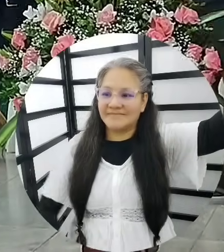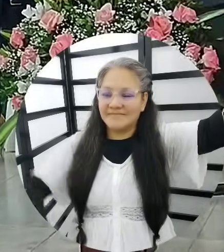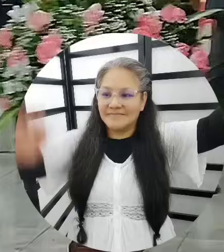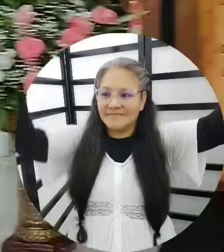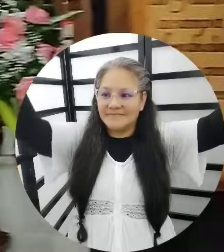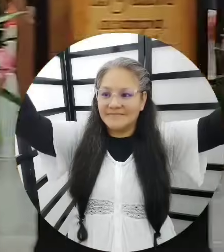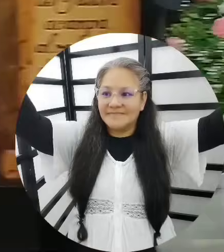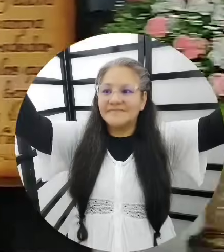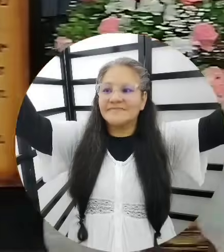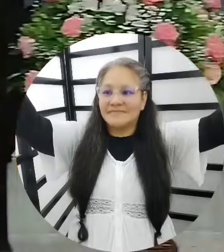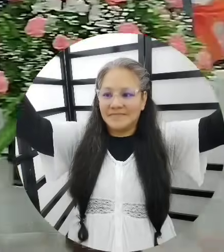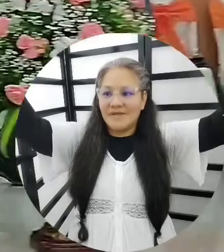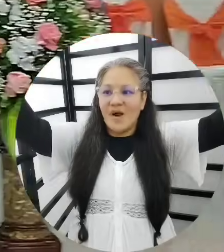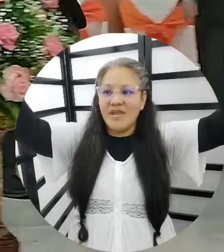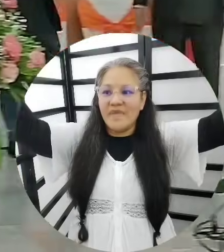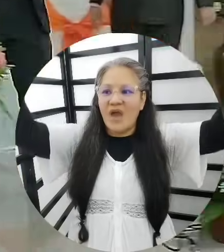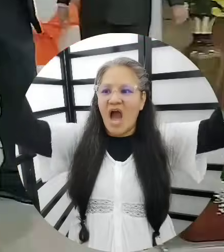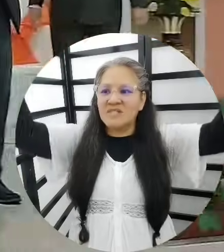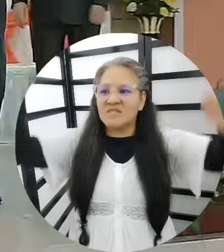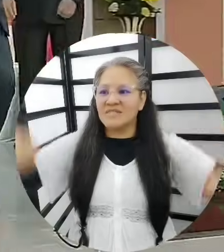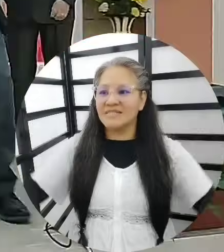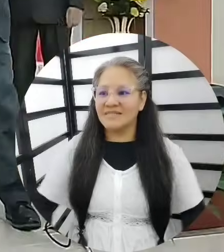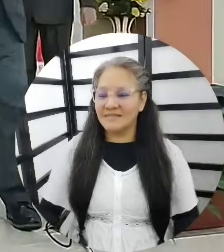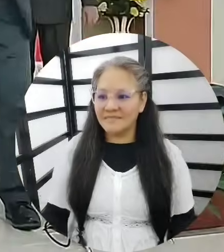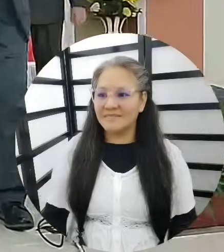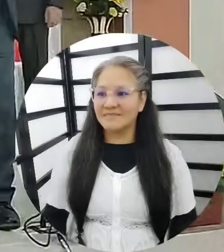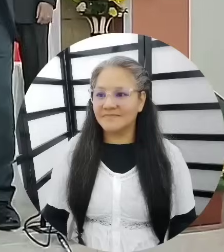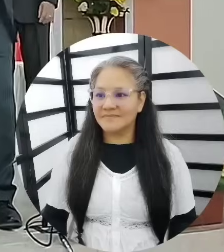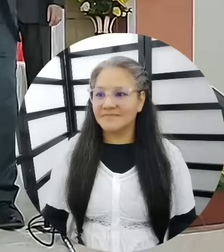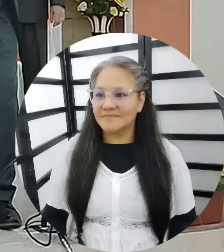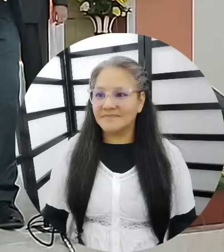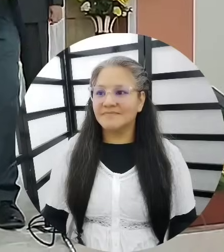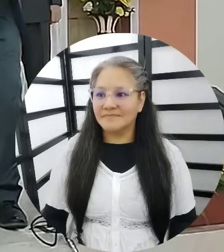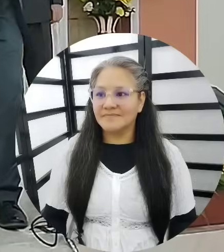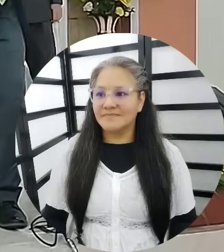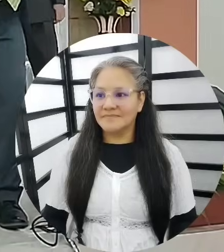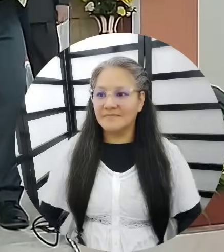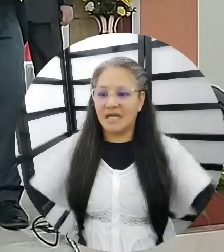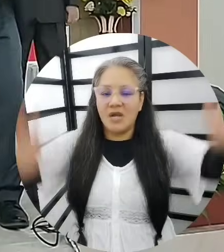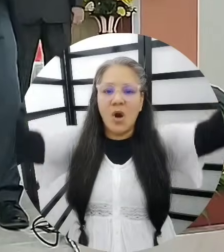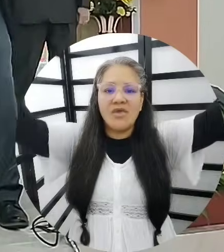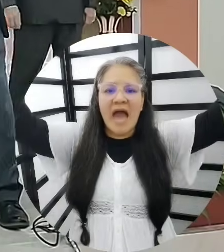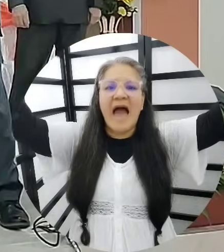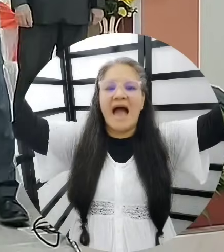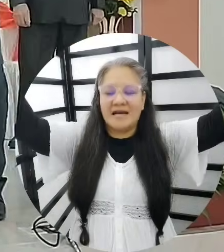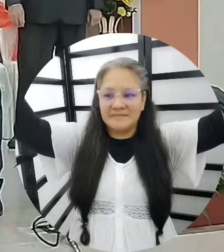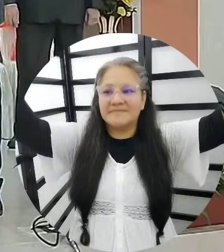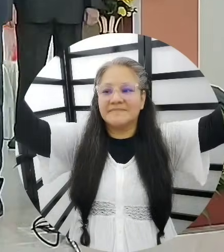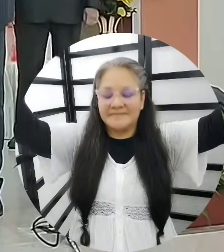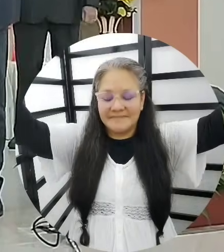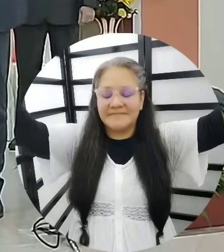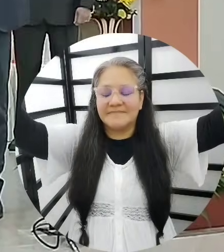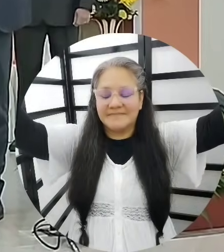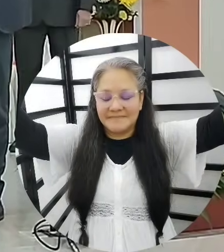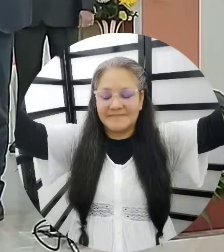de la suya, de cada una. De allí van a salir. Usted que está aquí, que trabaja, que colabora.